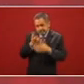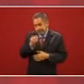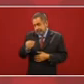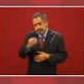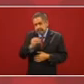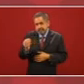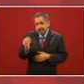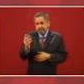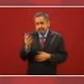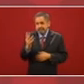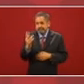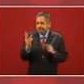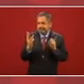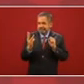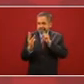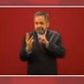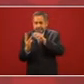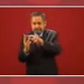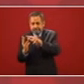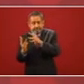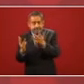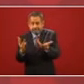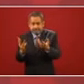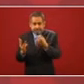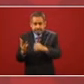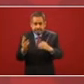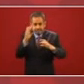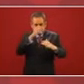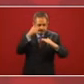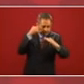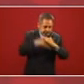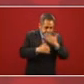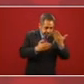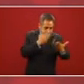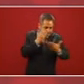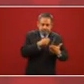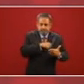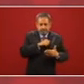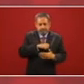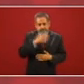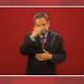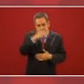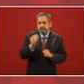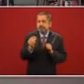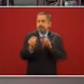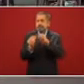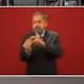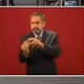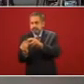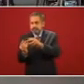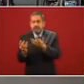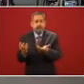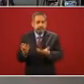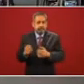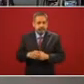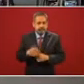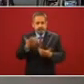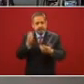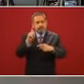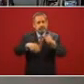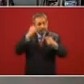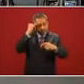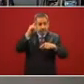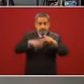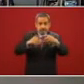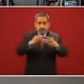las ciencias de la epidemiología, la ciencia básica de la salud pública. Entonces, disipemos mitos de que